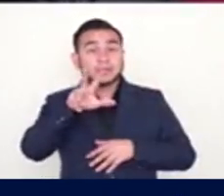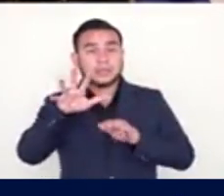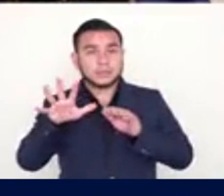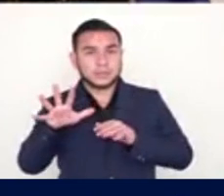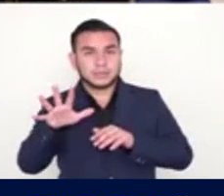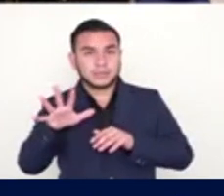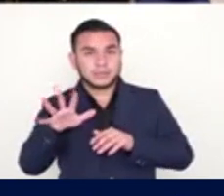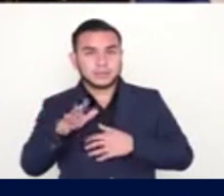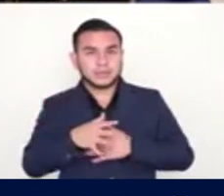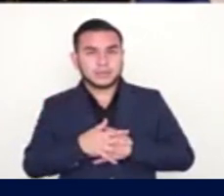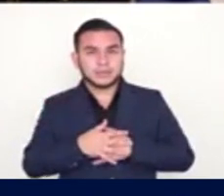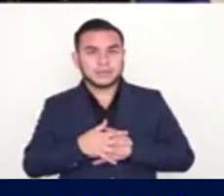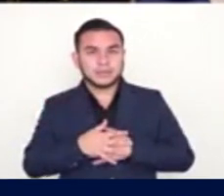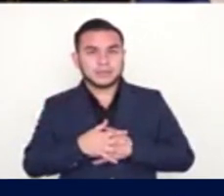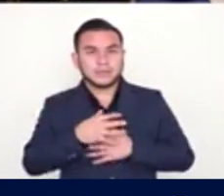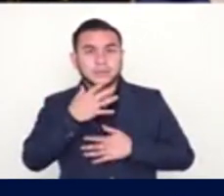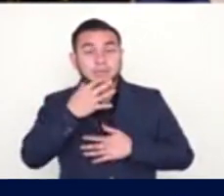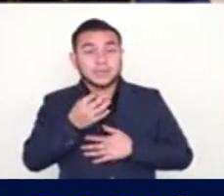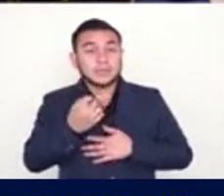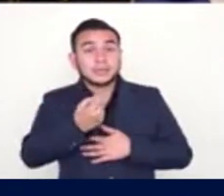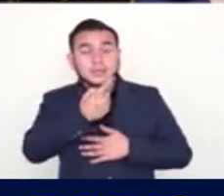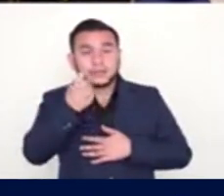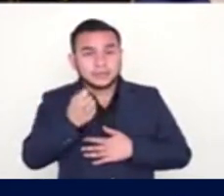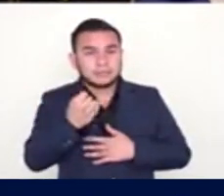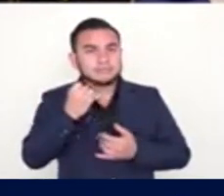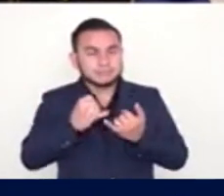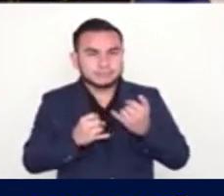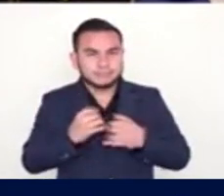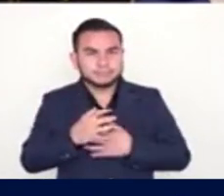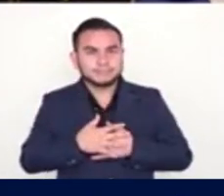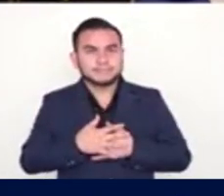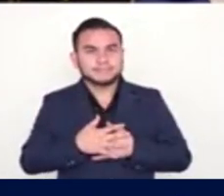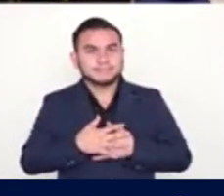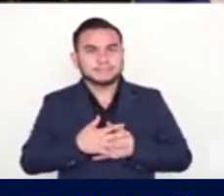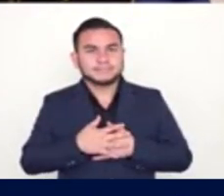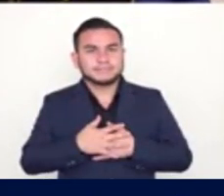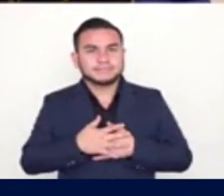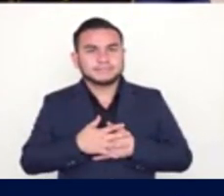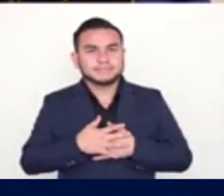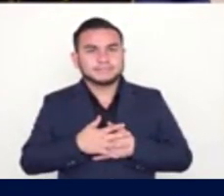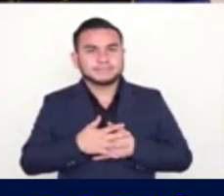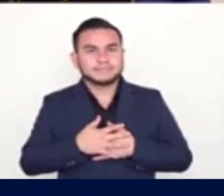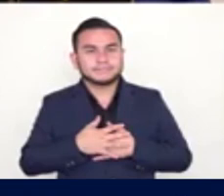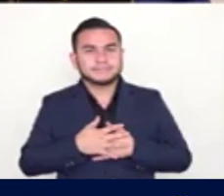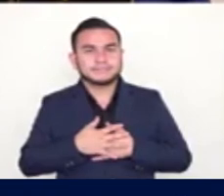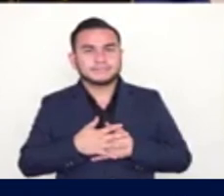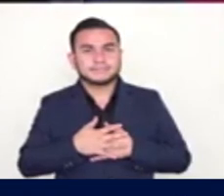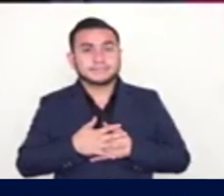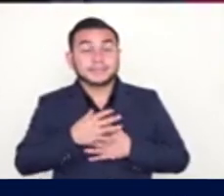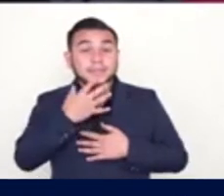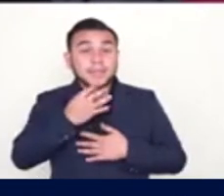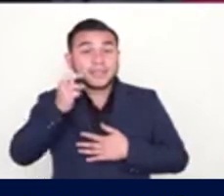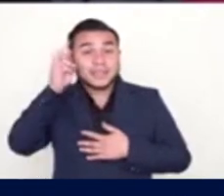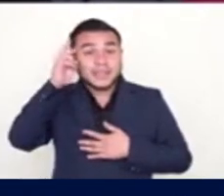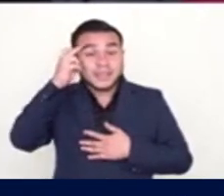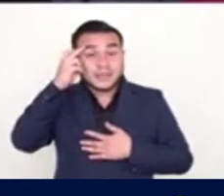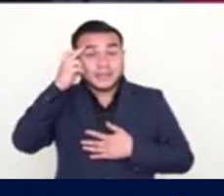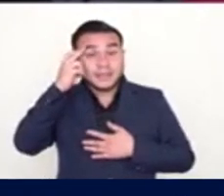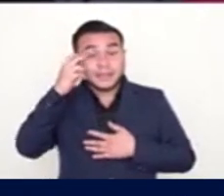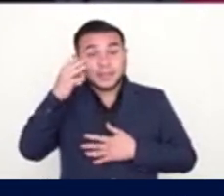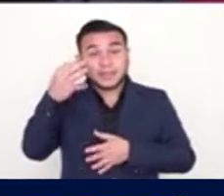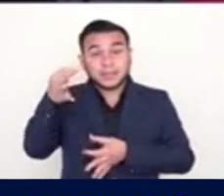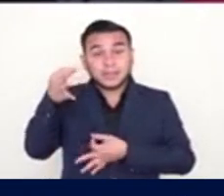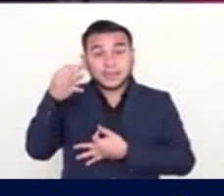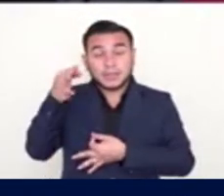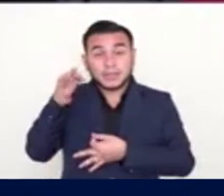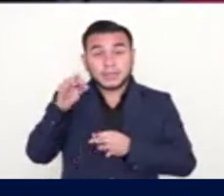Sería okay. Bueno que lo aclares, sí, para que alguien entienda que es menos pregunta, del 2%. ¿Me permite? Gracias. Me refiero a la carta de sí,